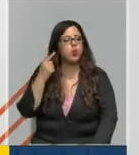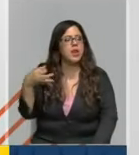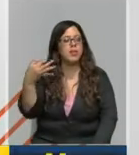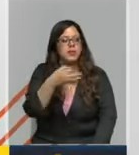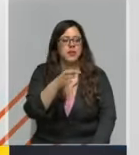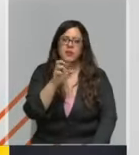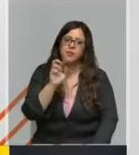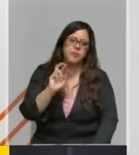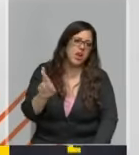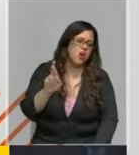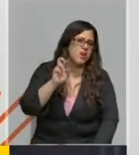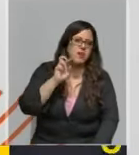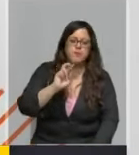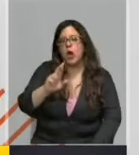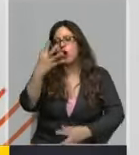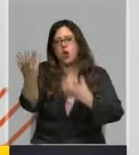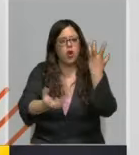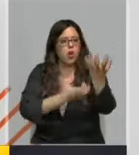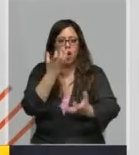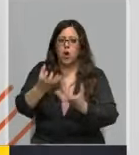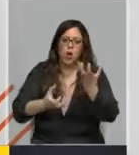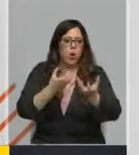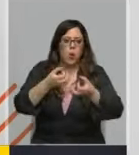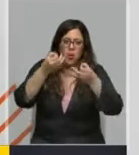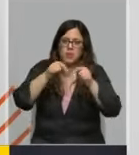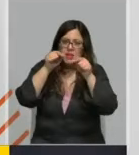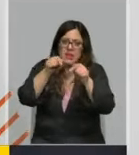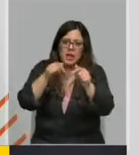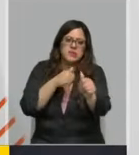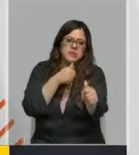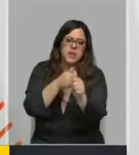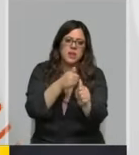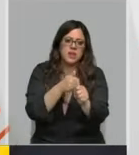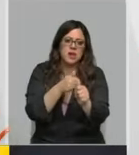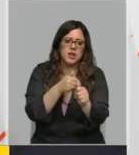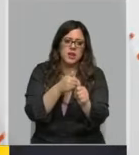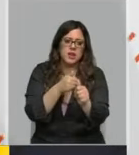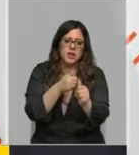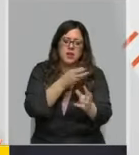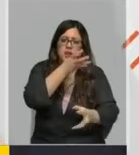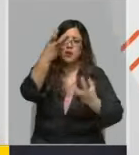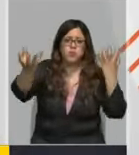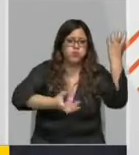Cada vez peor el incendio está aquí encima, está agarrando pero.